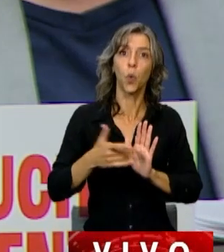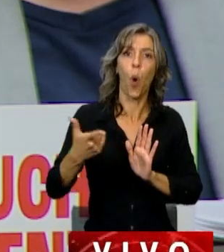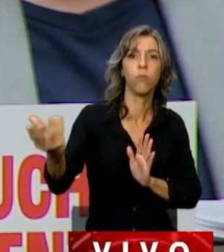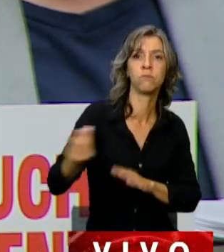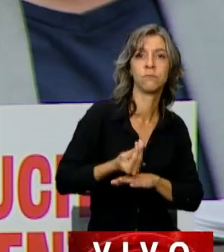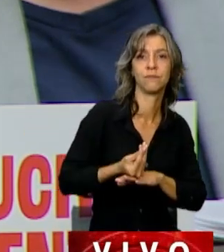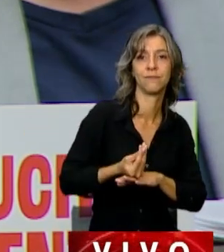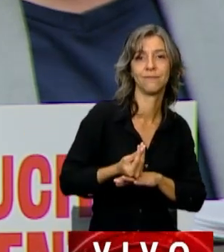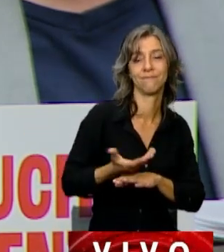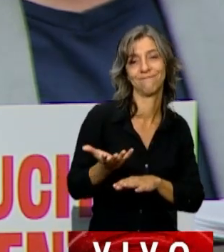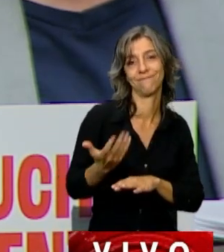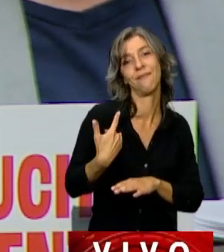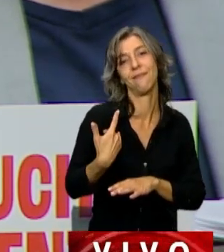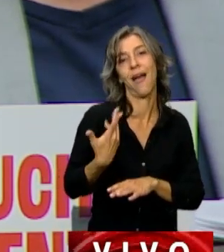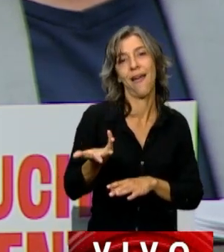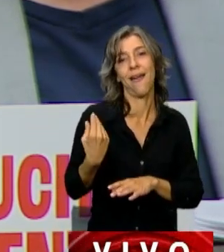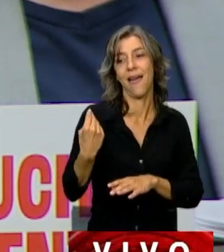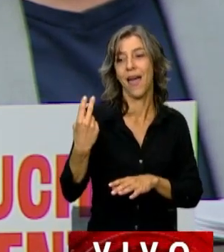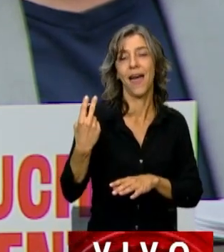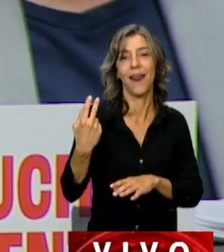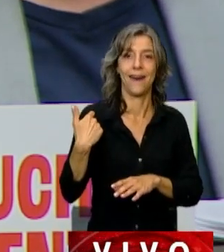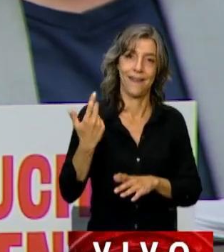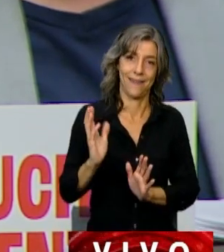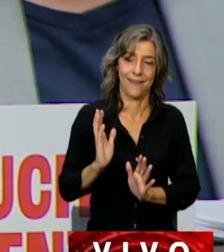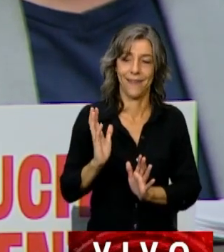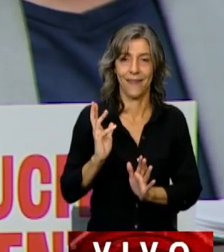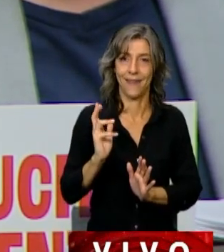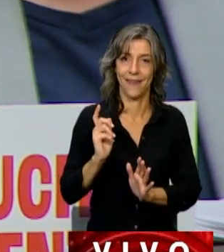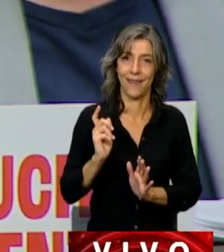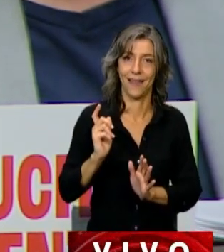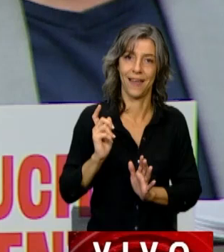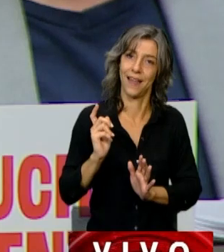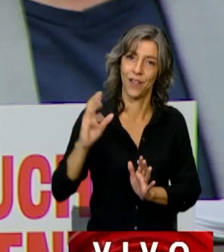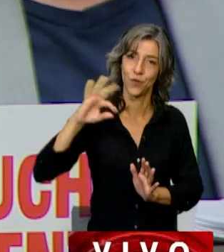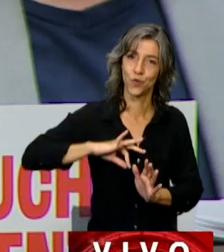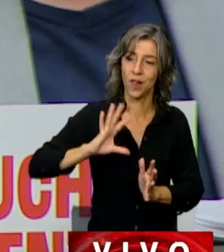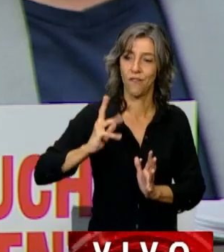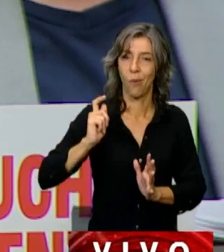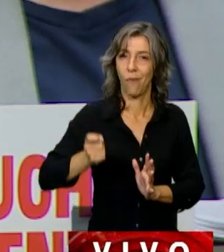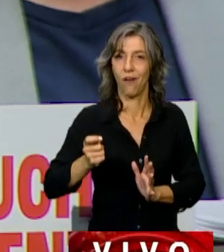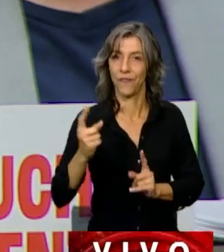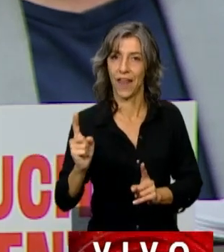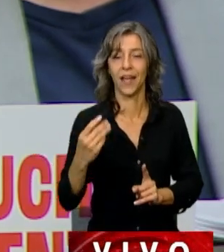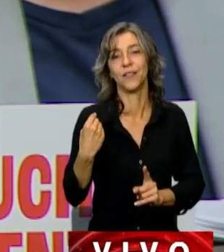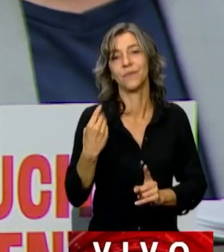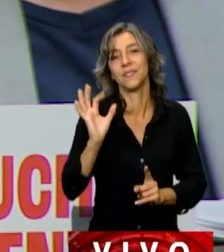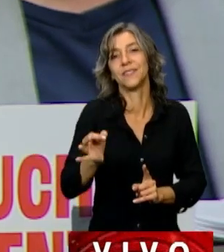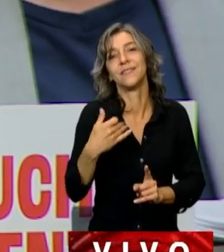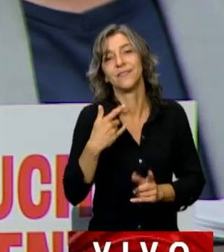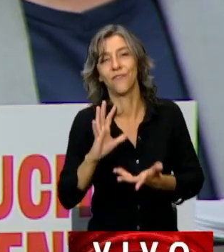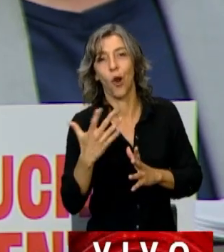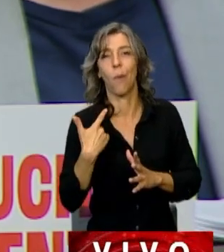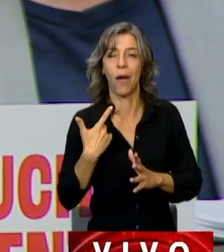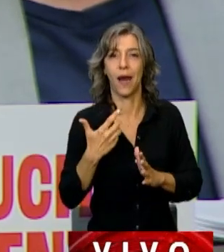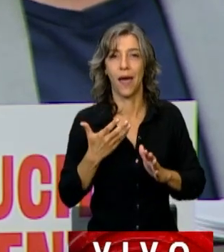las incompatibilidades entre distintos regímenes provinciales, municipales o